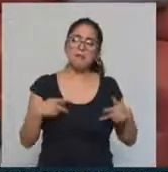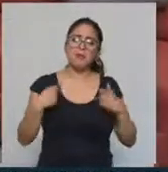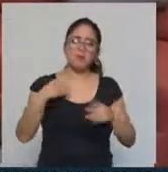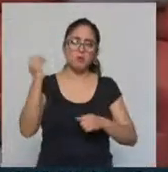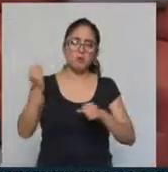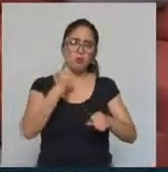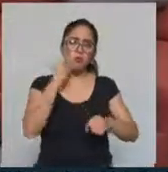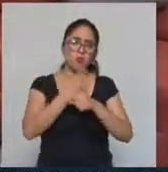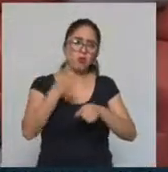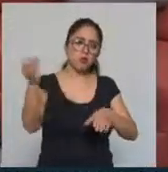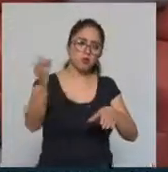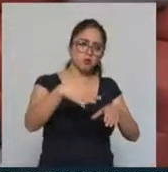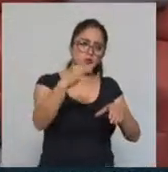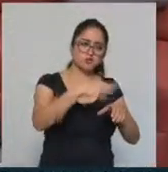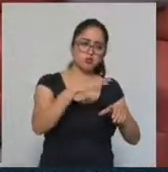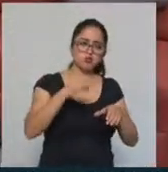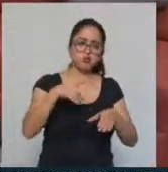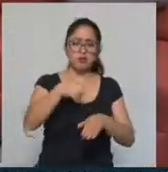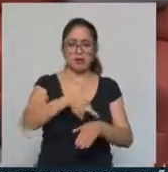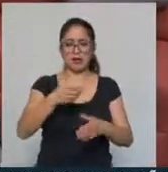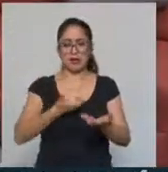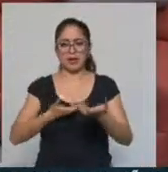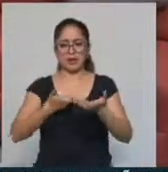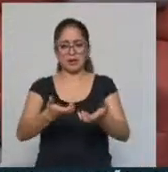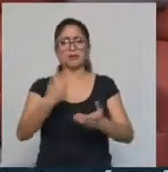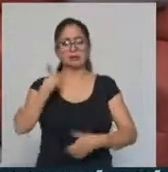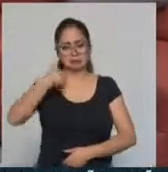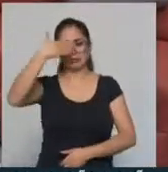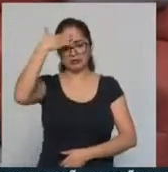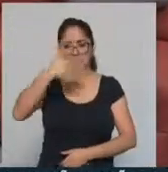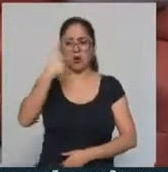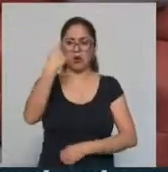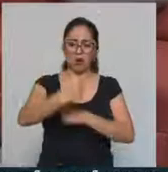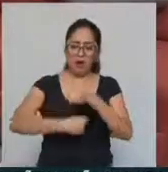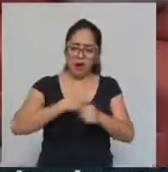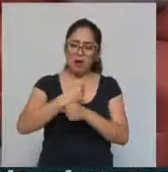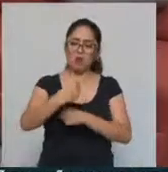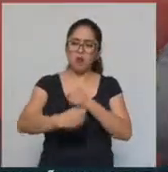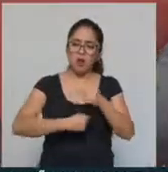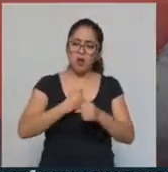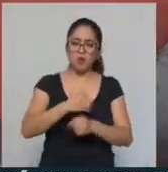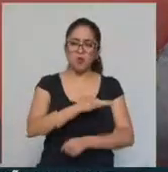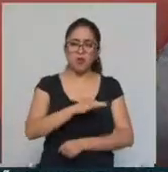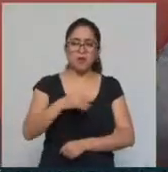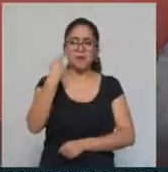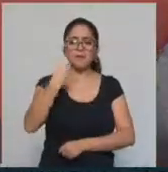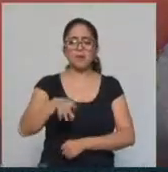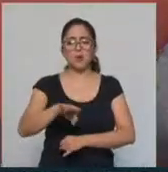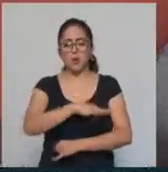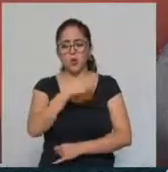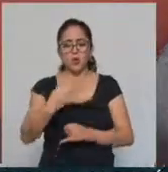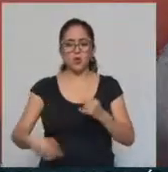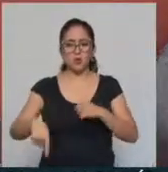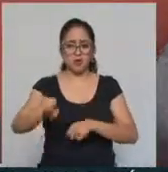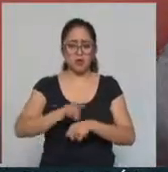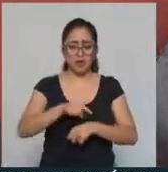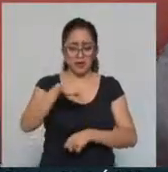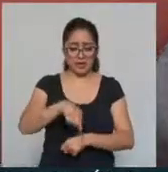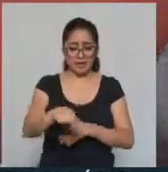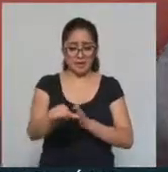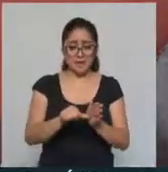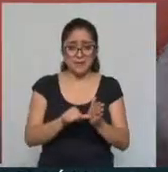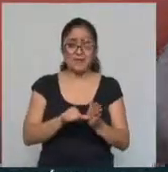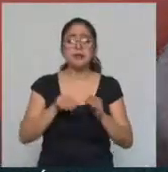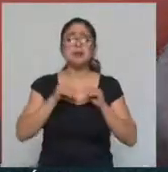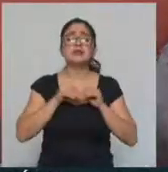personas que se encuentran boteando en las calles? Sabemos que podemos hacerlo todo el año, sí, pero ¿hasta qué día vamos a ver a estas personas en las calles? Hasta el último día de este mes seguirá vigente